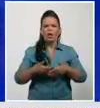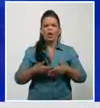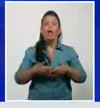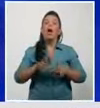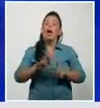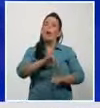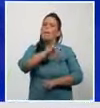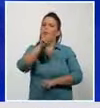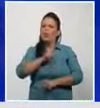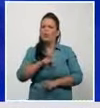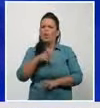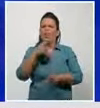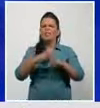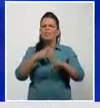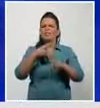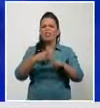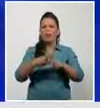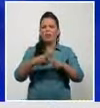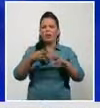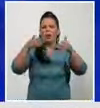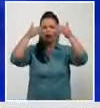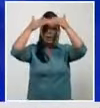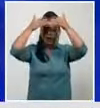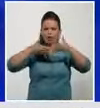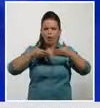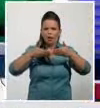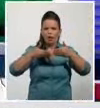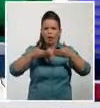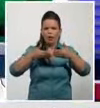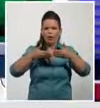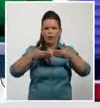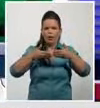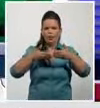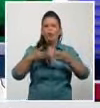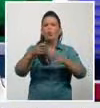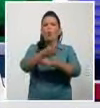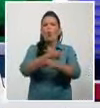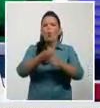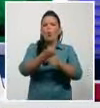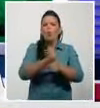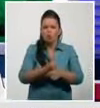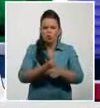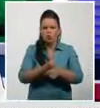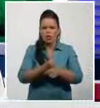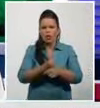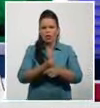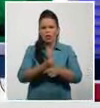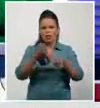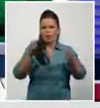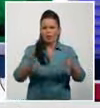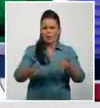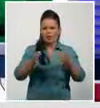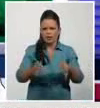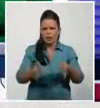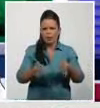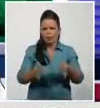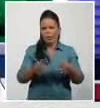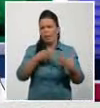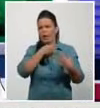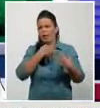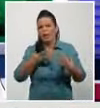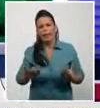a la pantalla que se utiliza en, sobre todo en lugares de